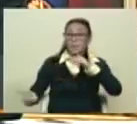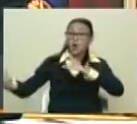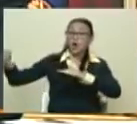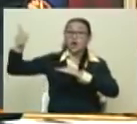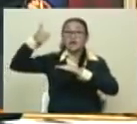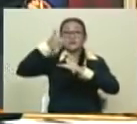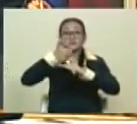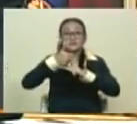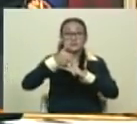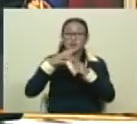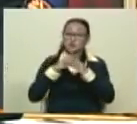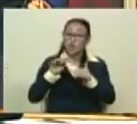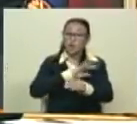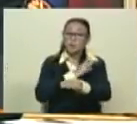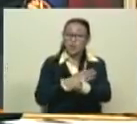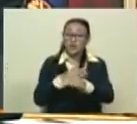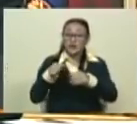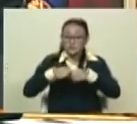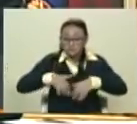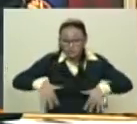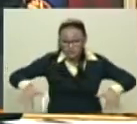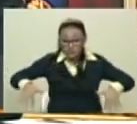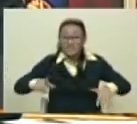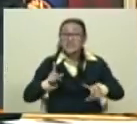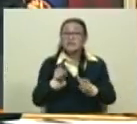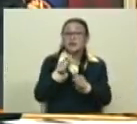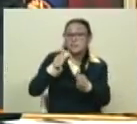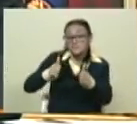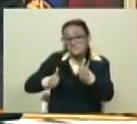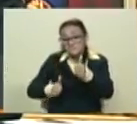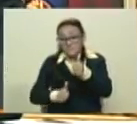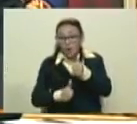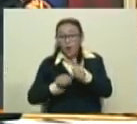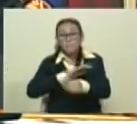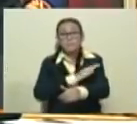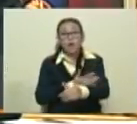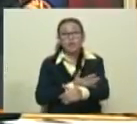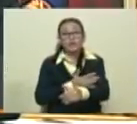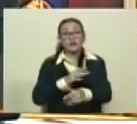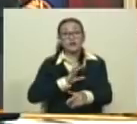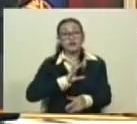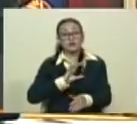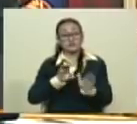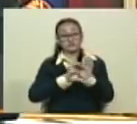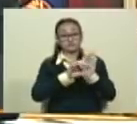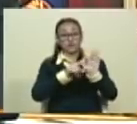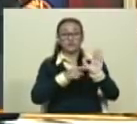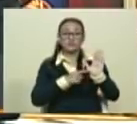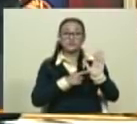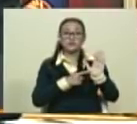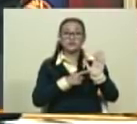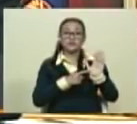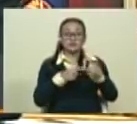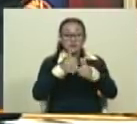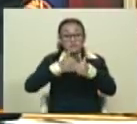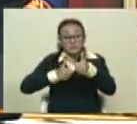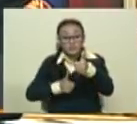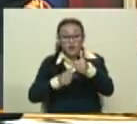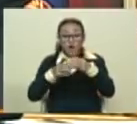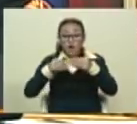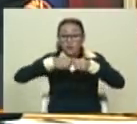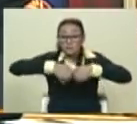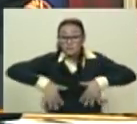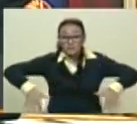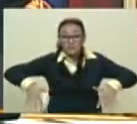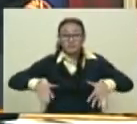y todos los poderes constituidos deben subordinarse al poder constituyente. Se lo dijo